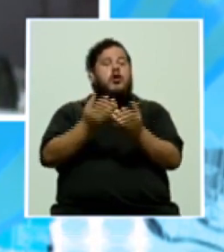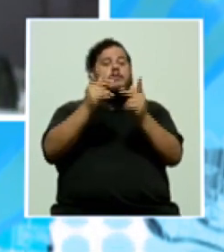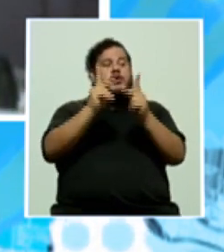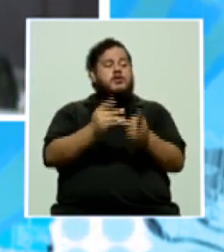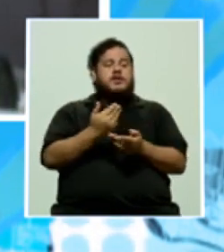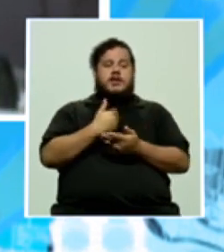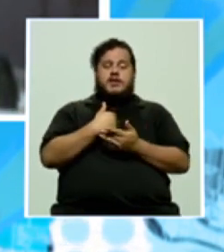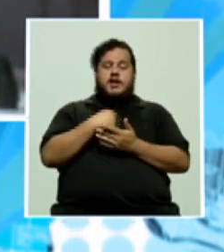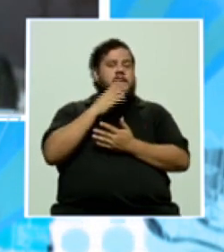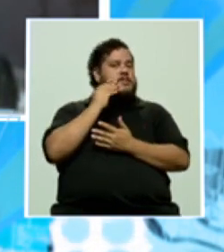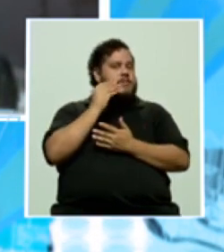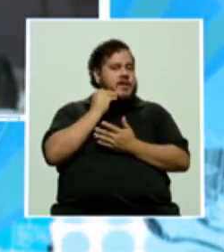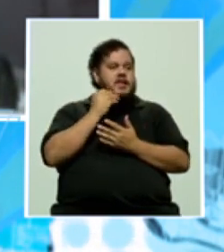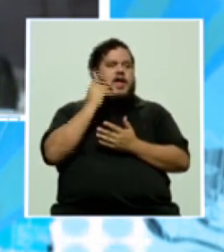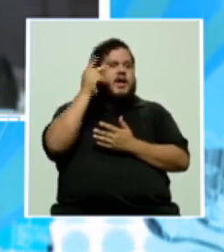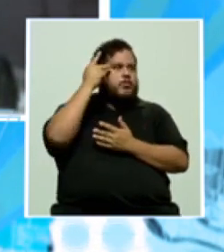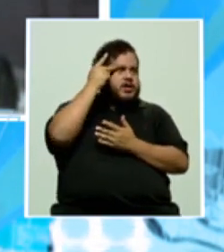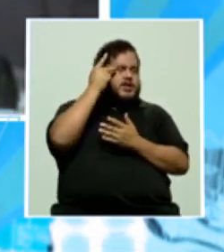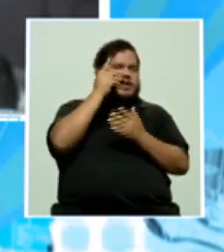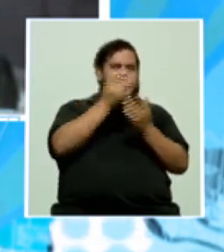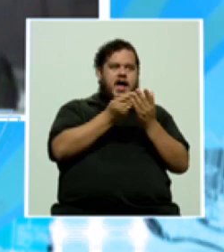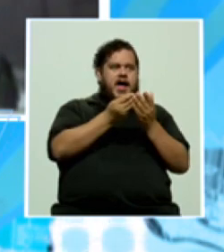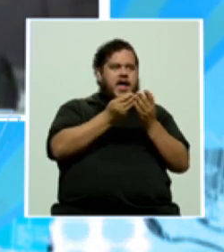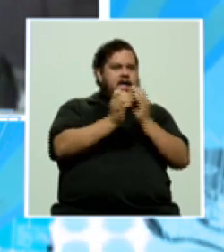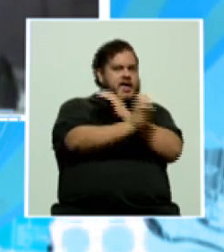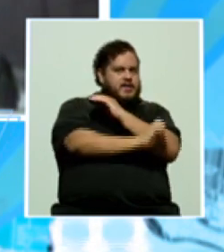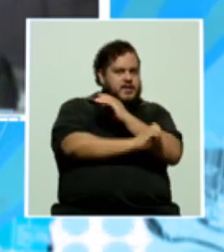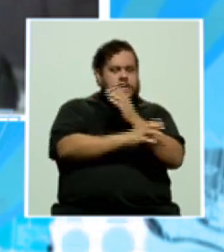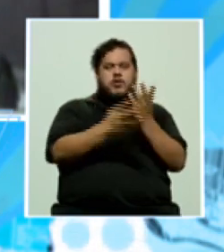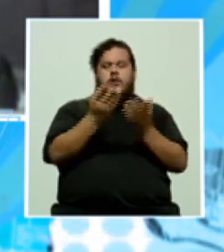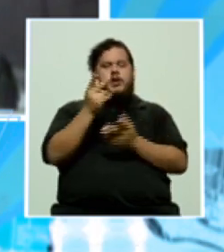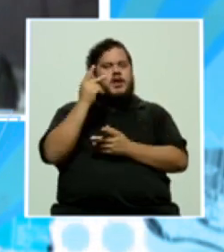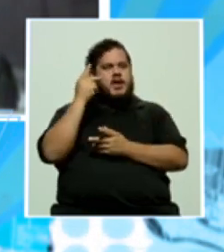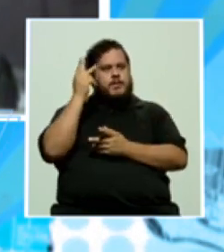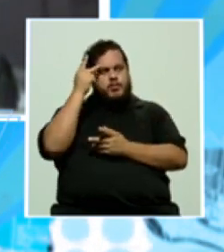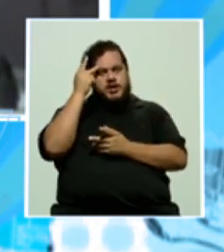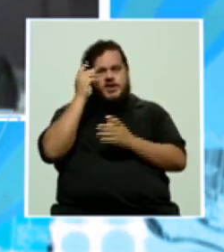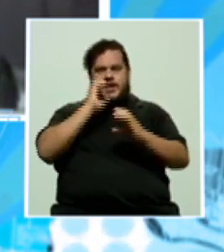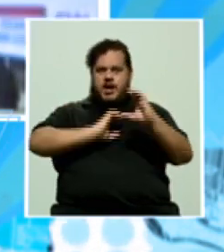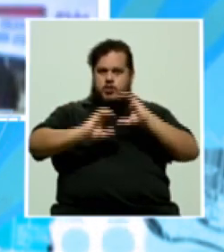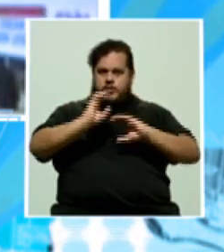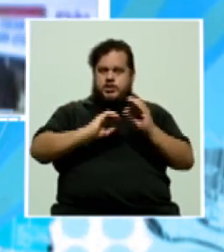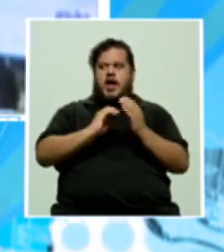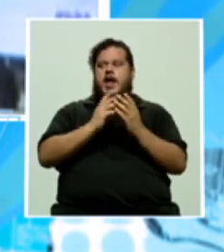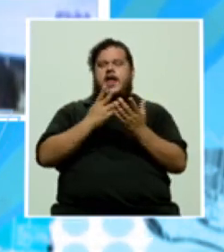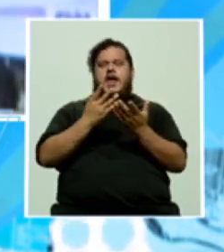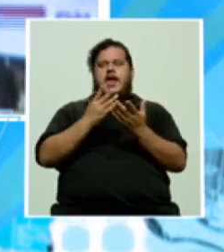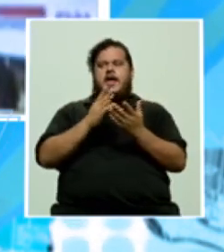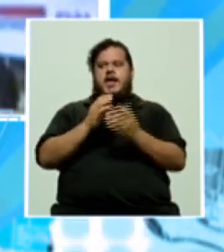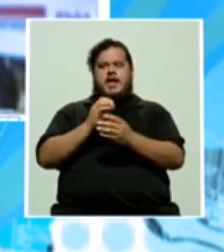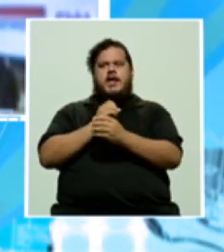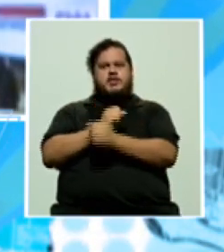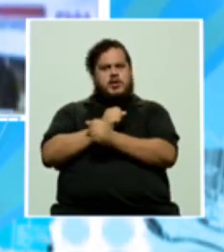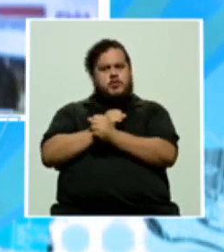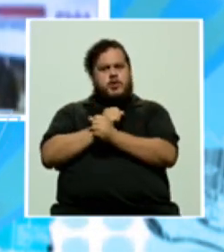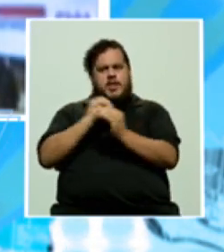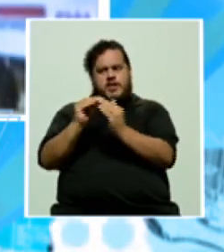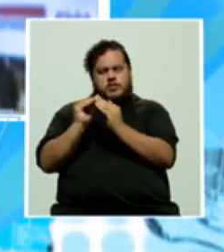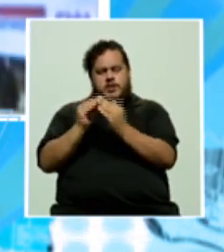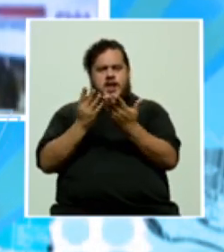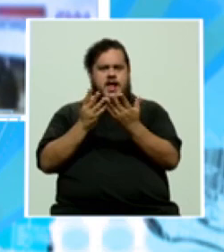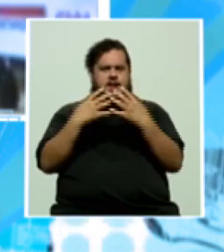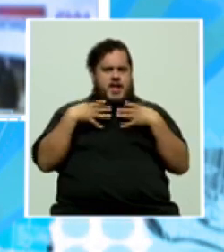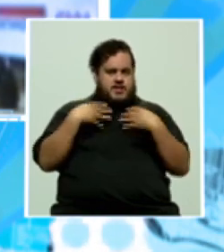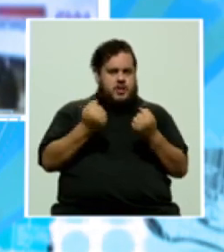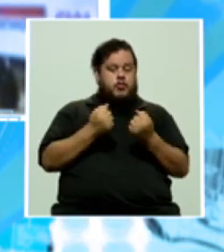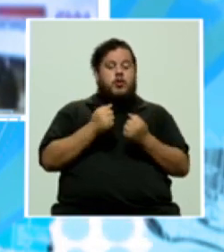de política exterior, en temas de política comercial, en temas de seguridad ciudadana, en términos de salud. Entonces, lo que Joe